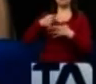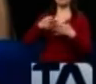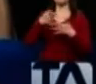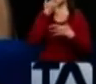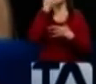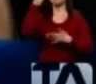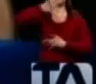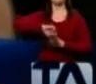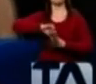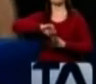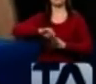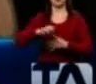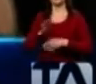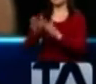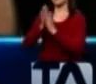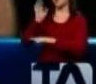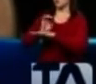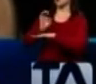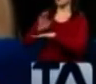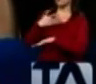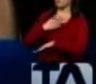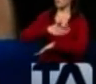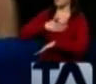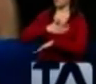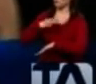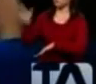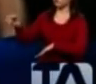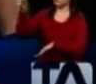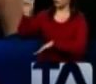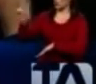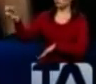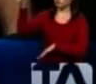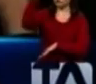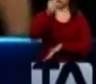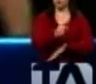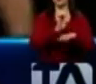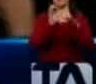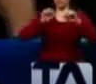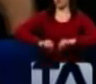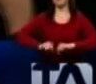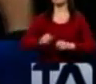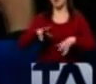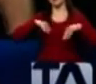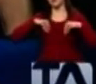la petición de deportación es sostenible, ¿no? Por lo tanto, esperemos que